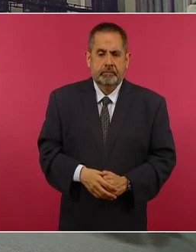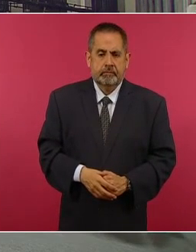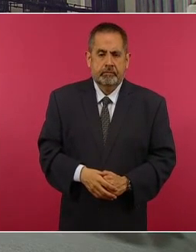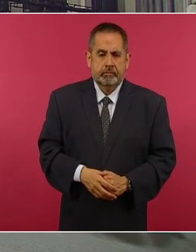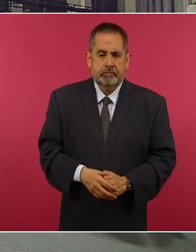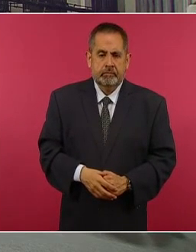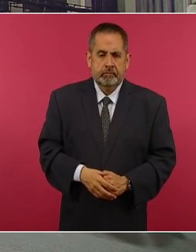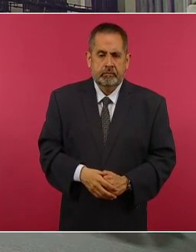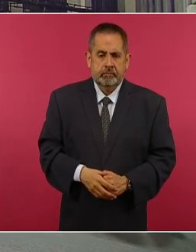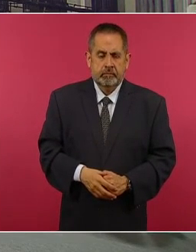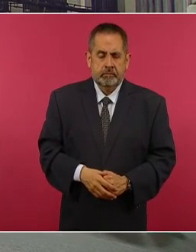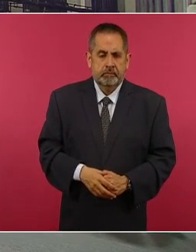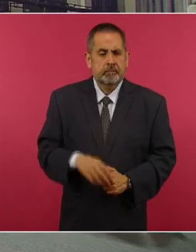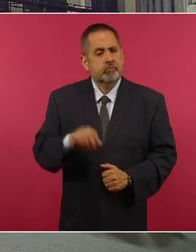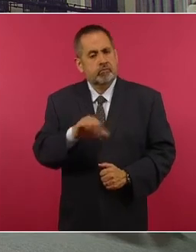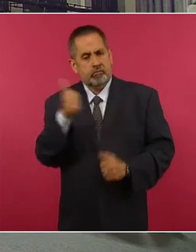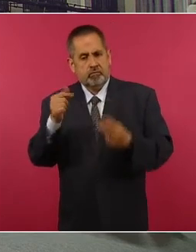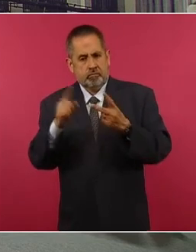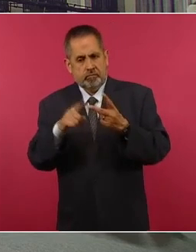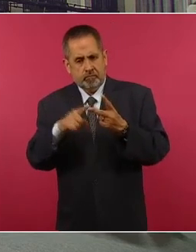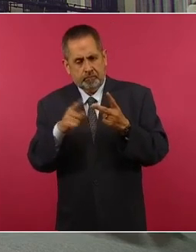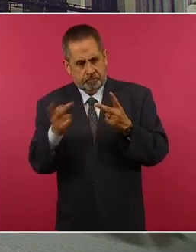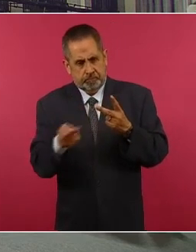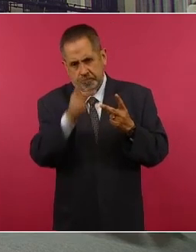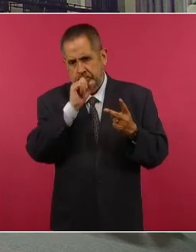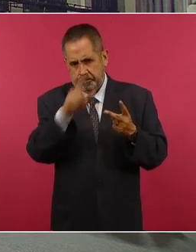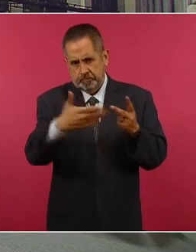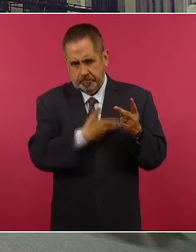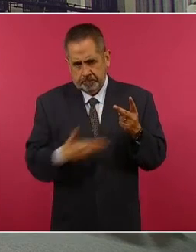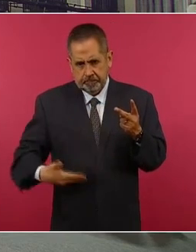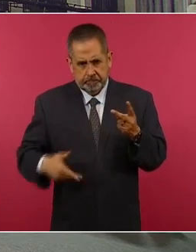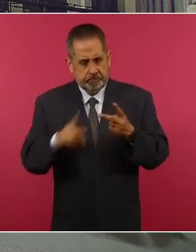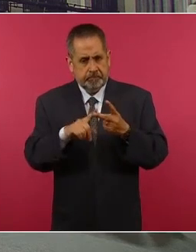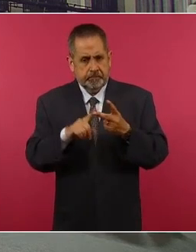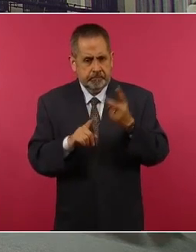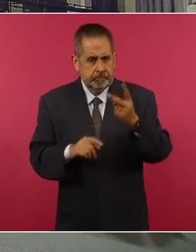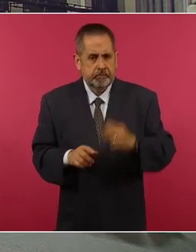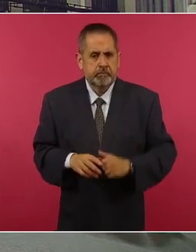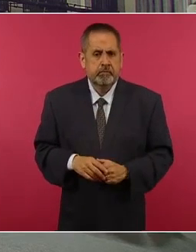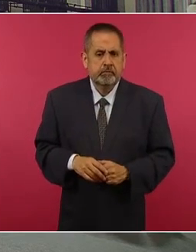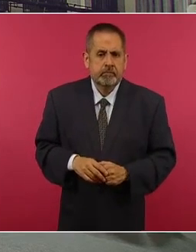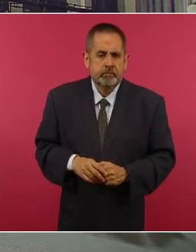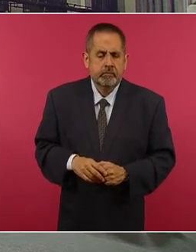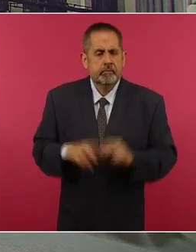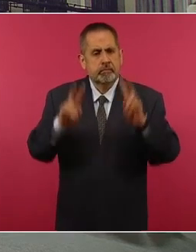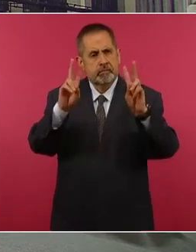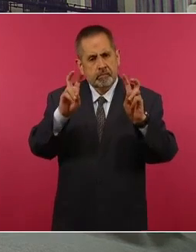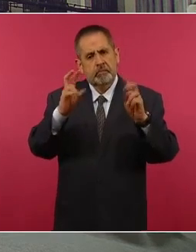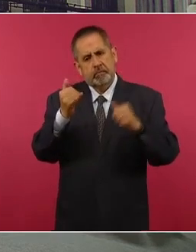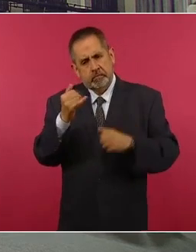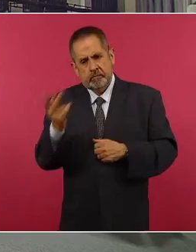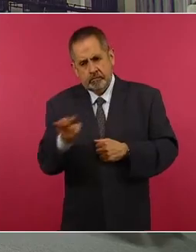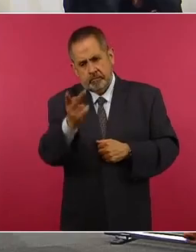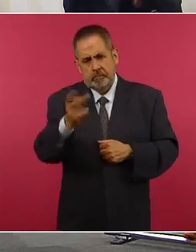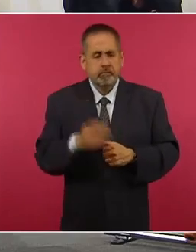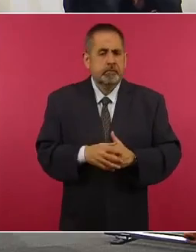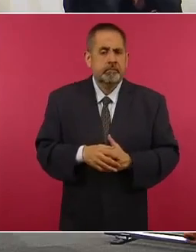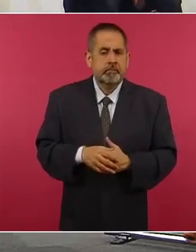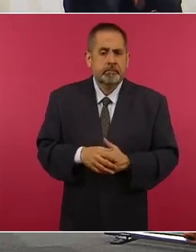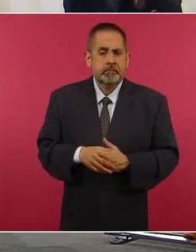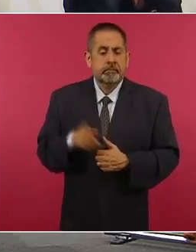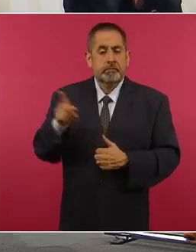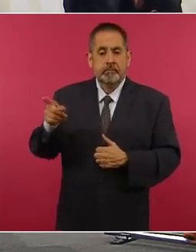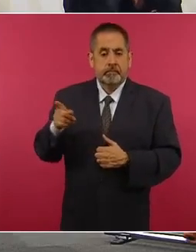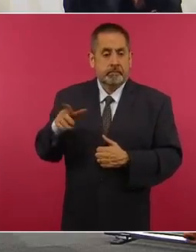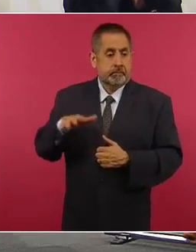Otro punto, señor presidente, otro punto es de que un tema y una pregunta. En varios municipios de